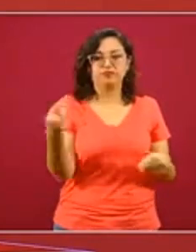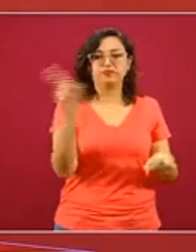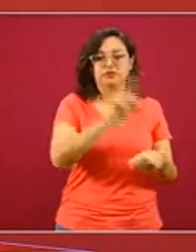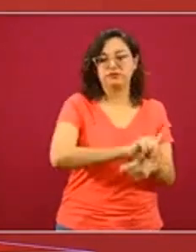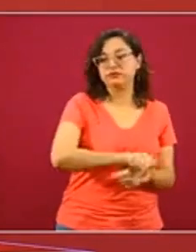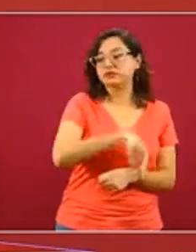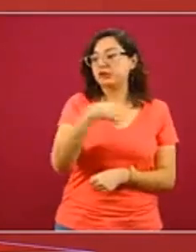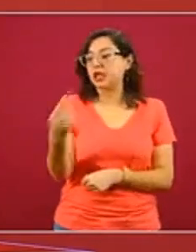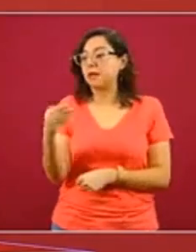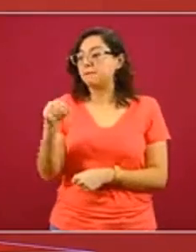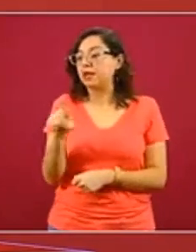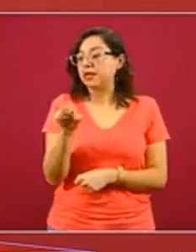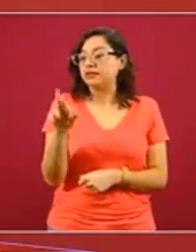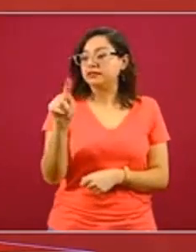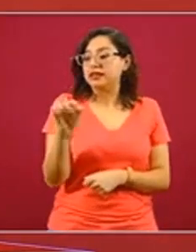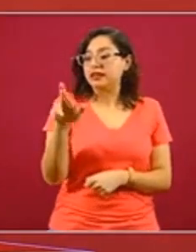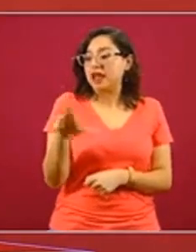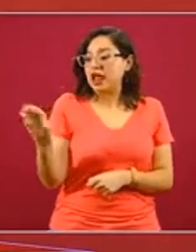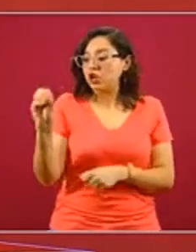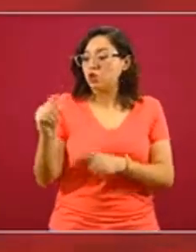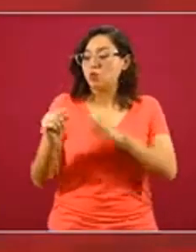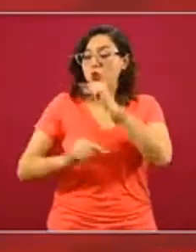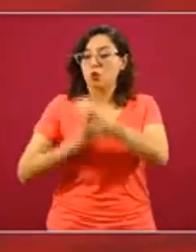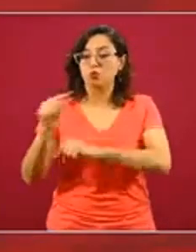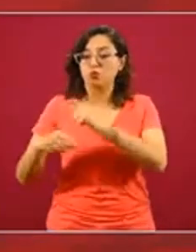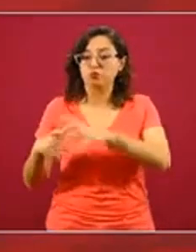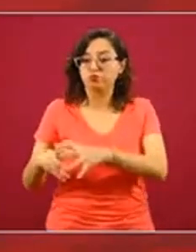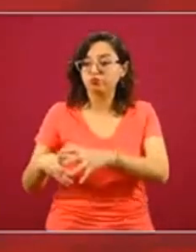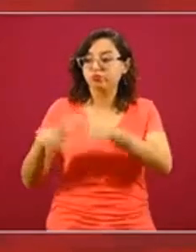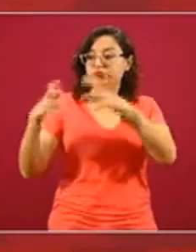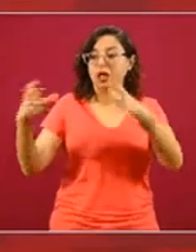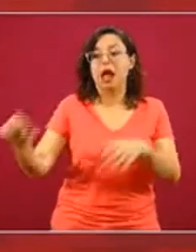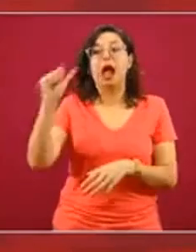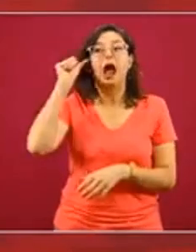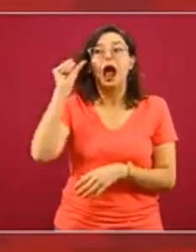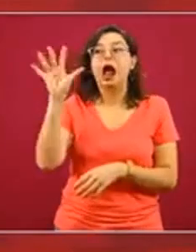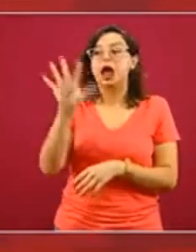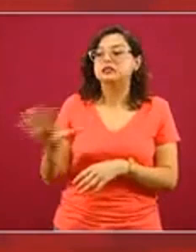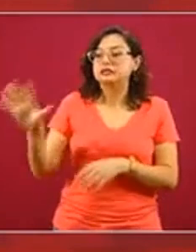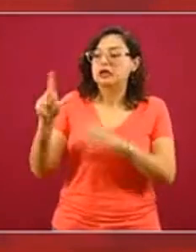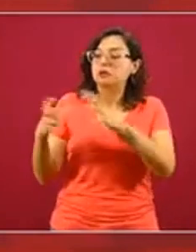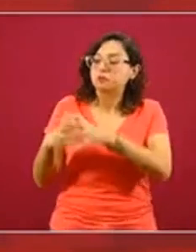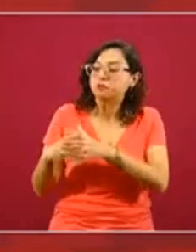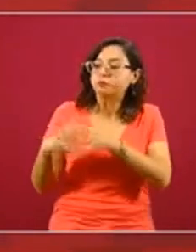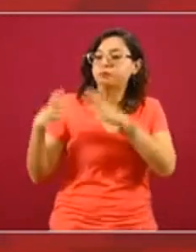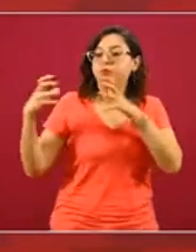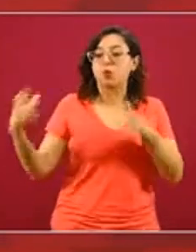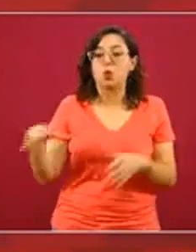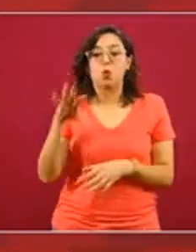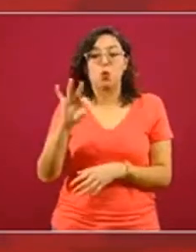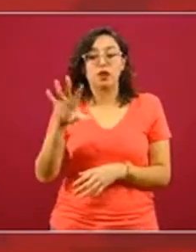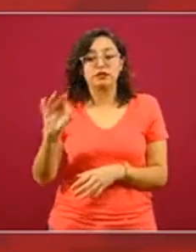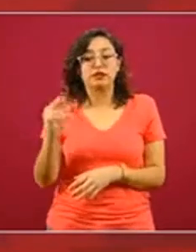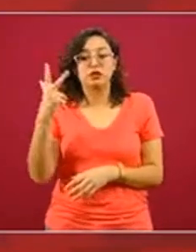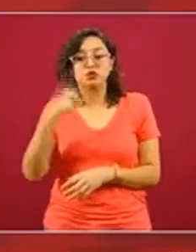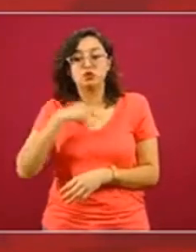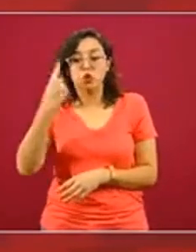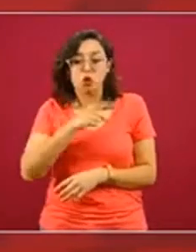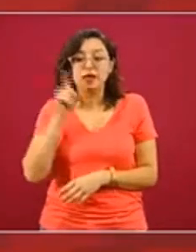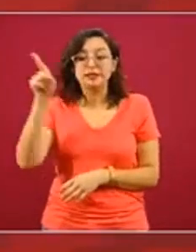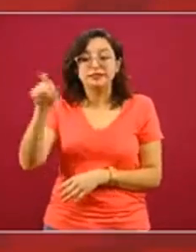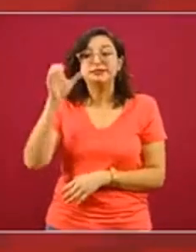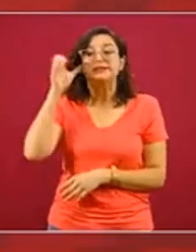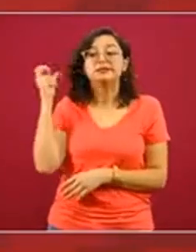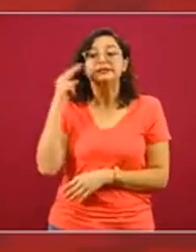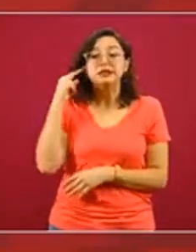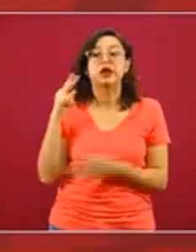la alza, Asia sudoriental va a la alza. En las últimas 48 horas se conoció que en China existen